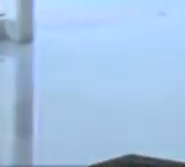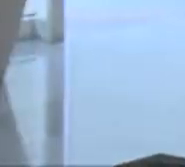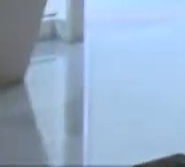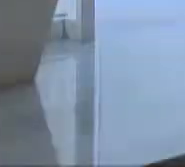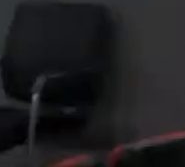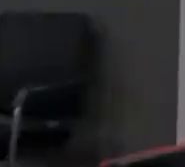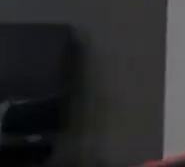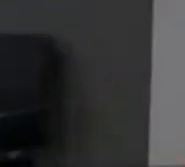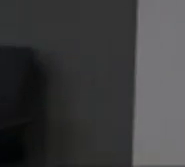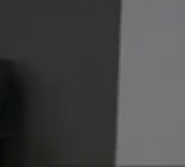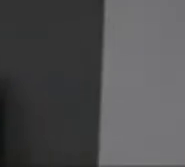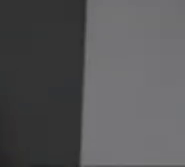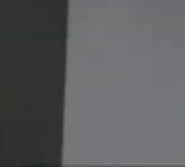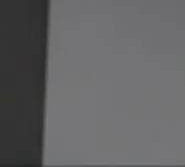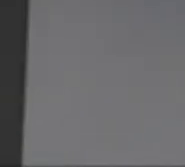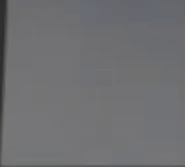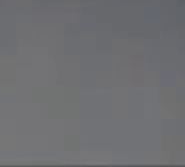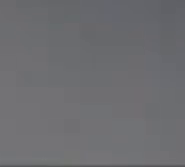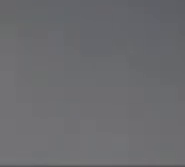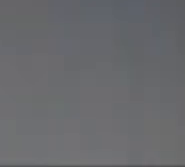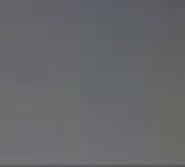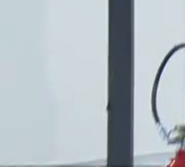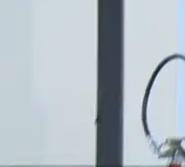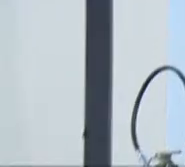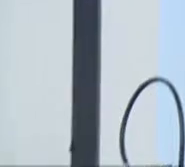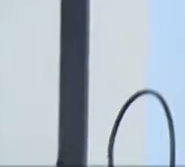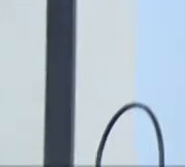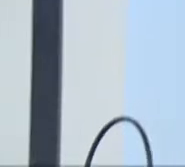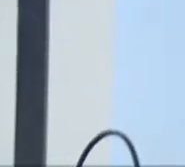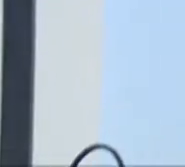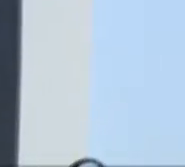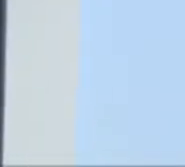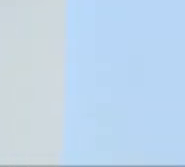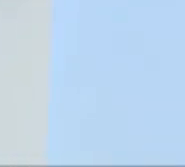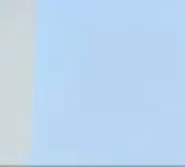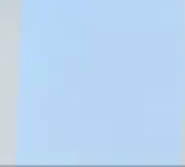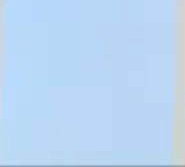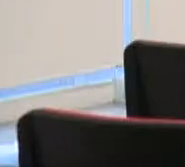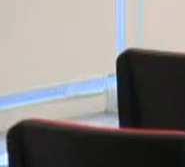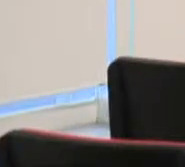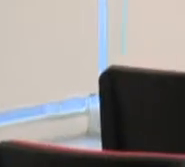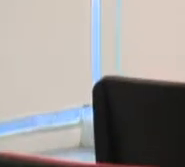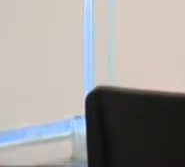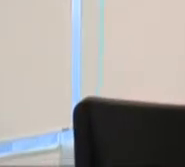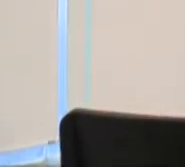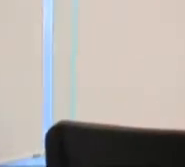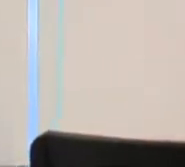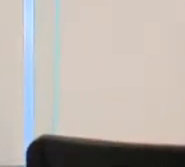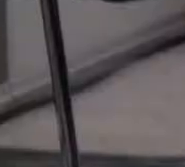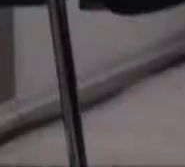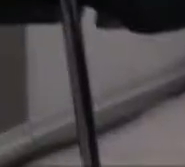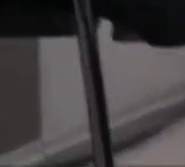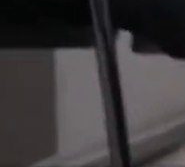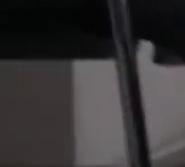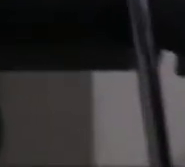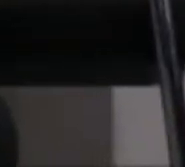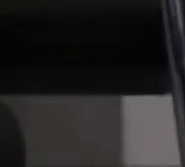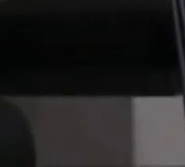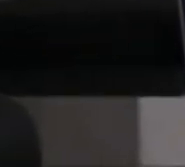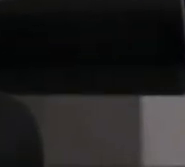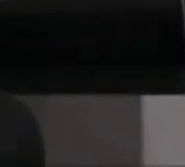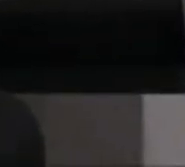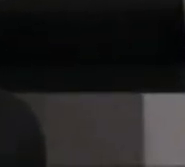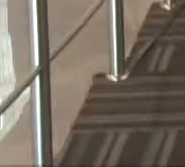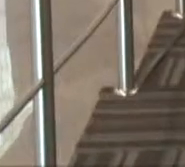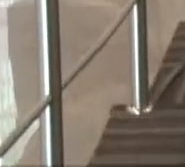vestíbulo las señalizaciones marcan las rutas de evacuación hacia los lugares de menor riesgo el edificio cuenta con la señalización y